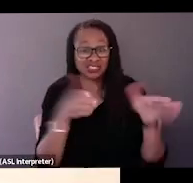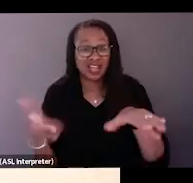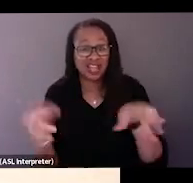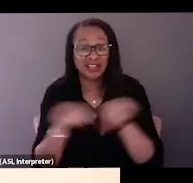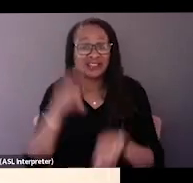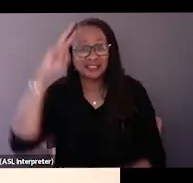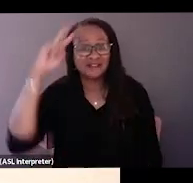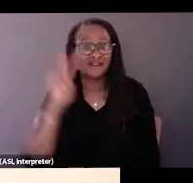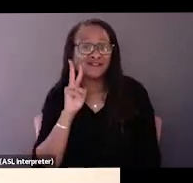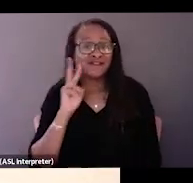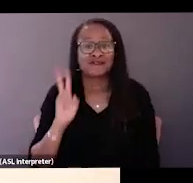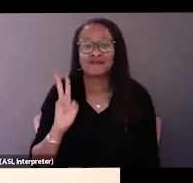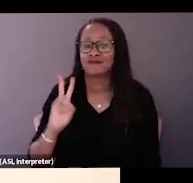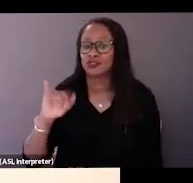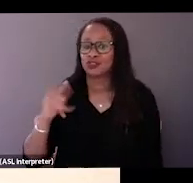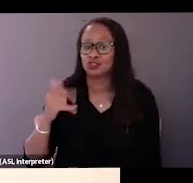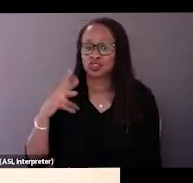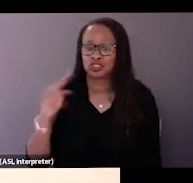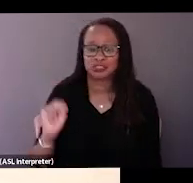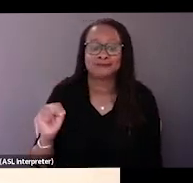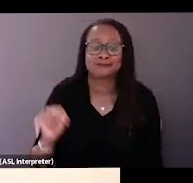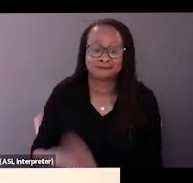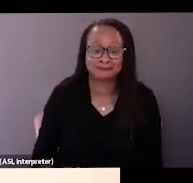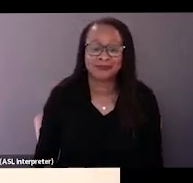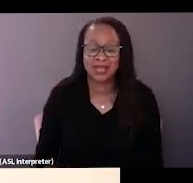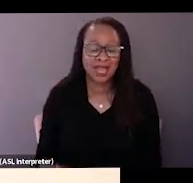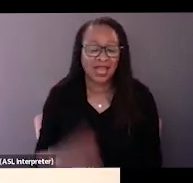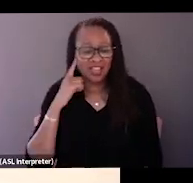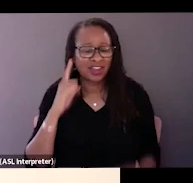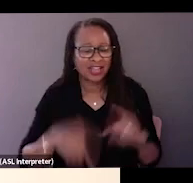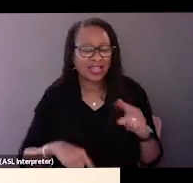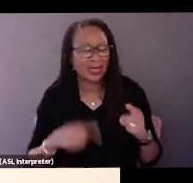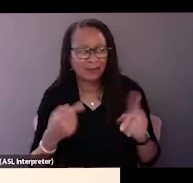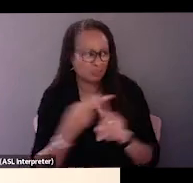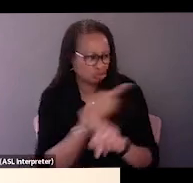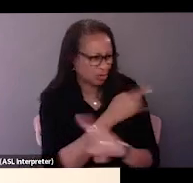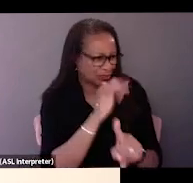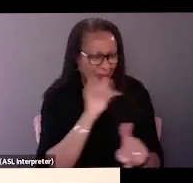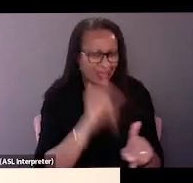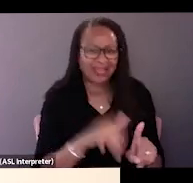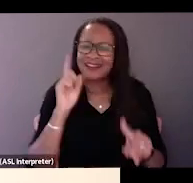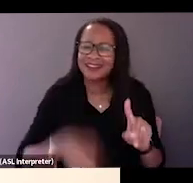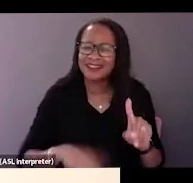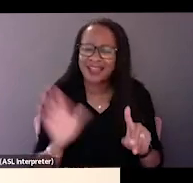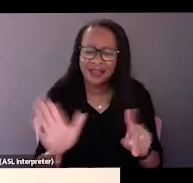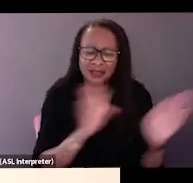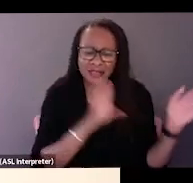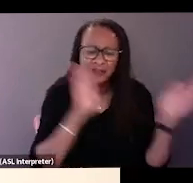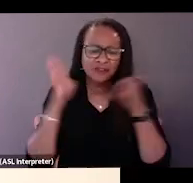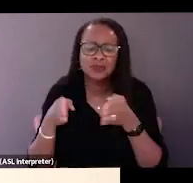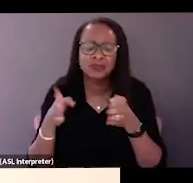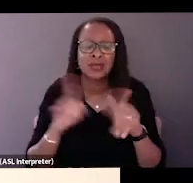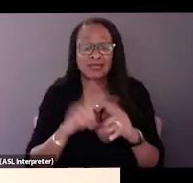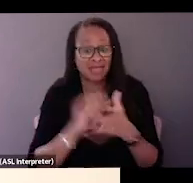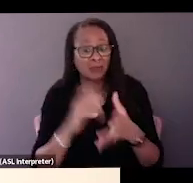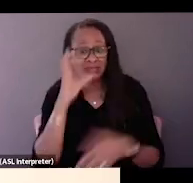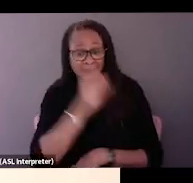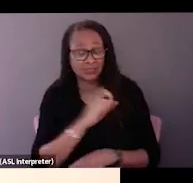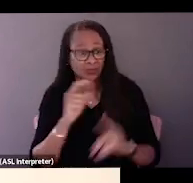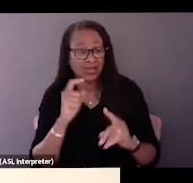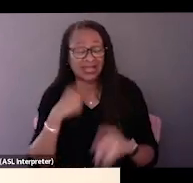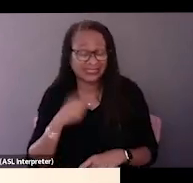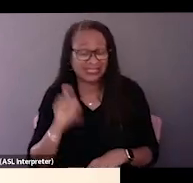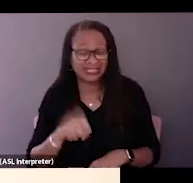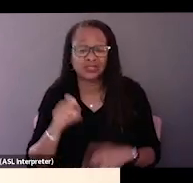mucho de mi búsqueda, pero esto para mí se volvió como un misterio que yo tenía que resolver, porque dije, bueno,